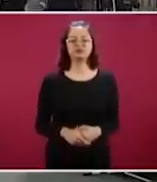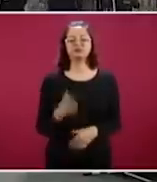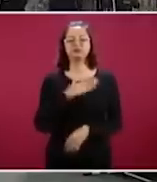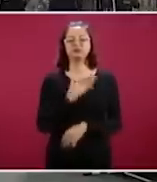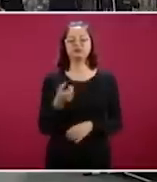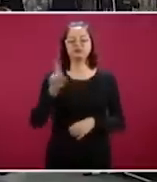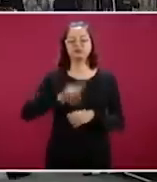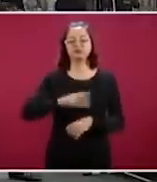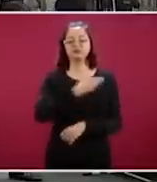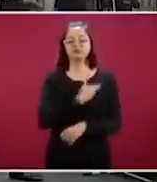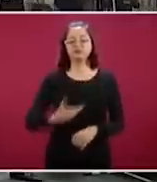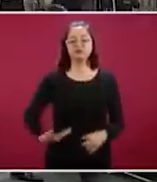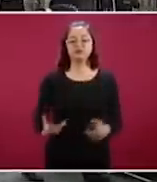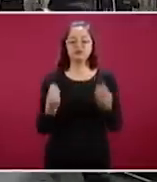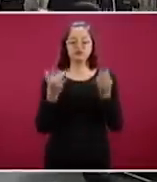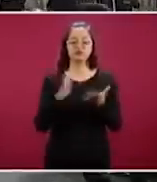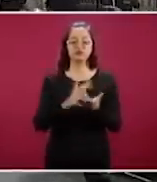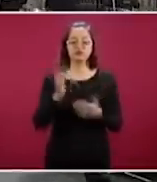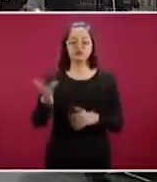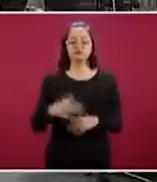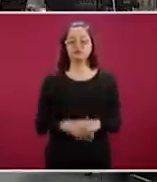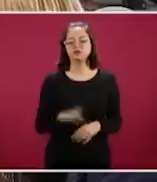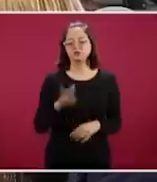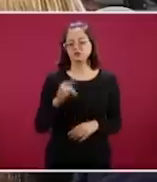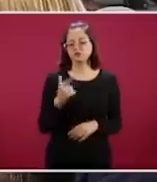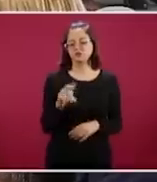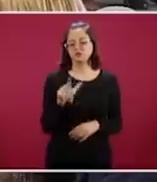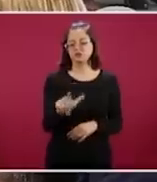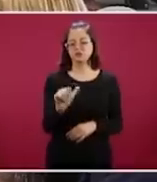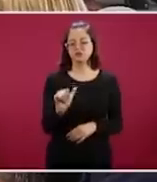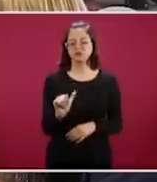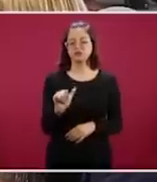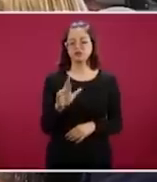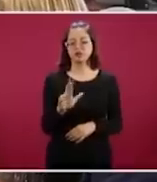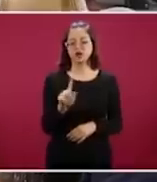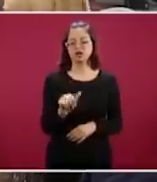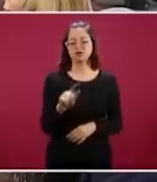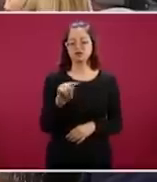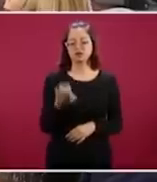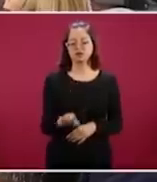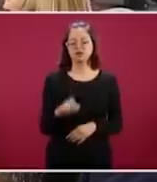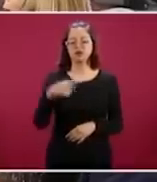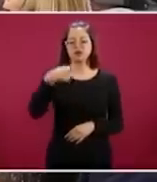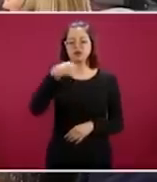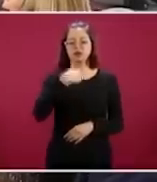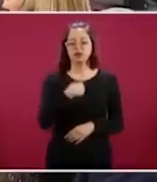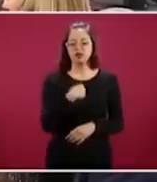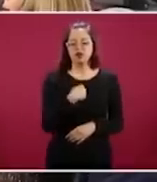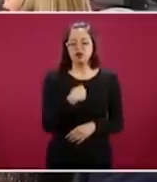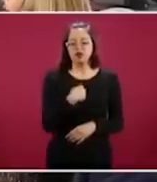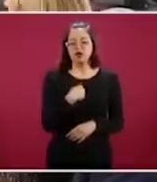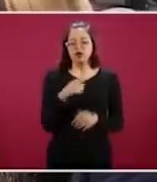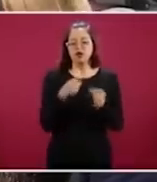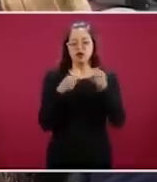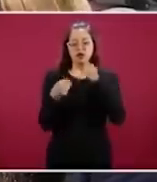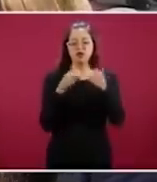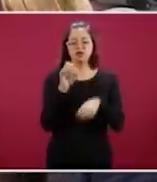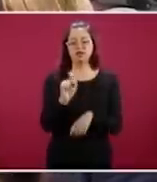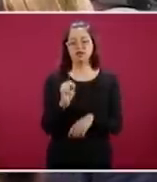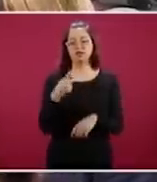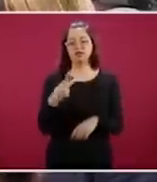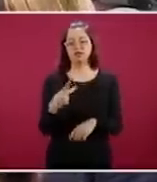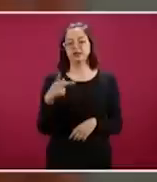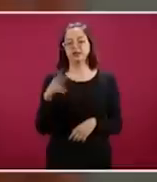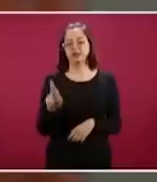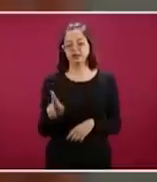Buenos días, señor presidente. Muchas gracias. Miguel Arzate, del Sistema Público de Radiodifusión, Canal 14. Ahora que está este tema de esta